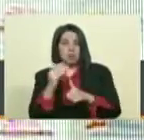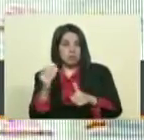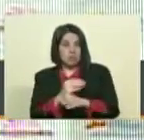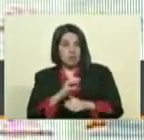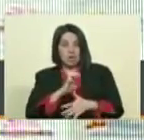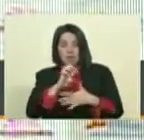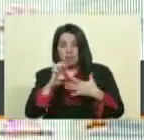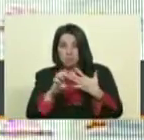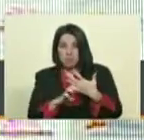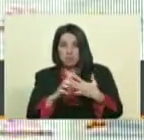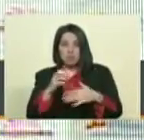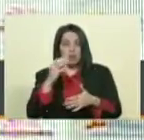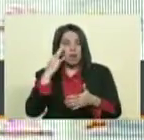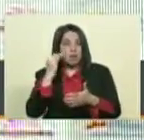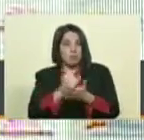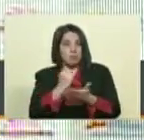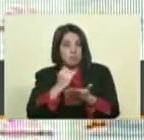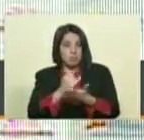de prueba